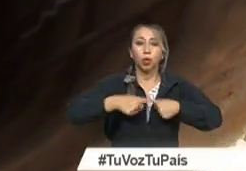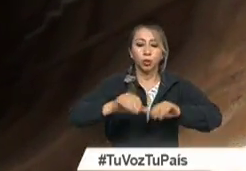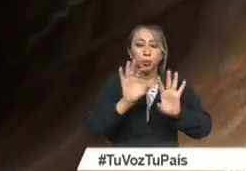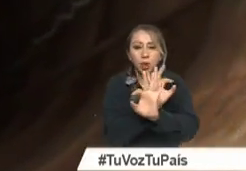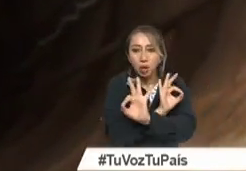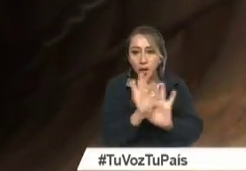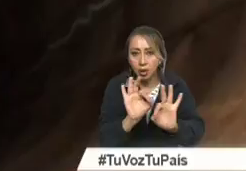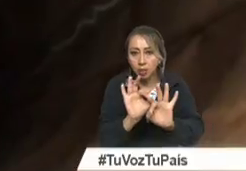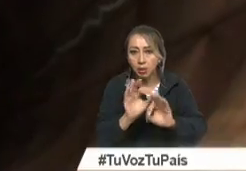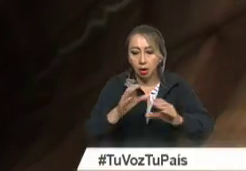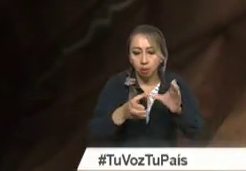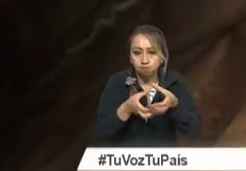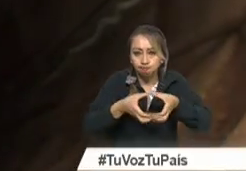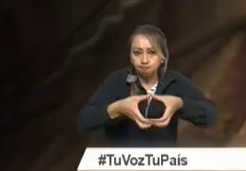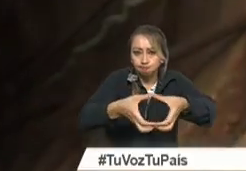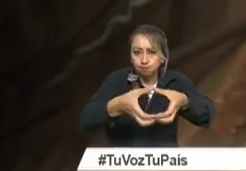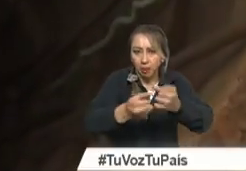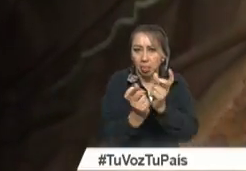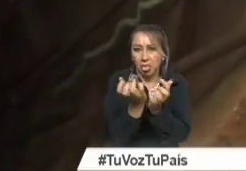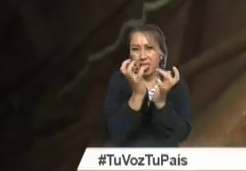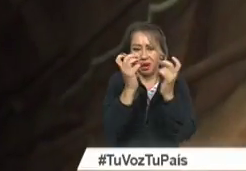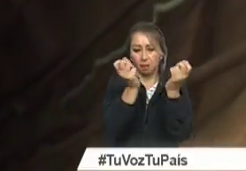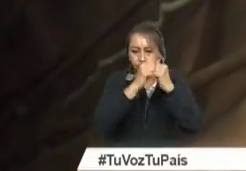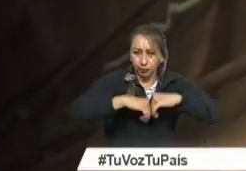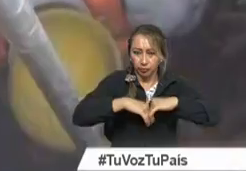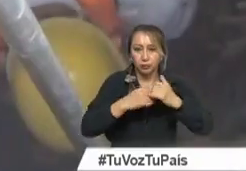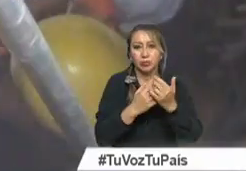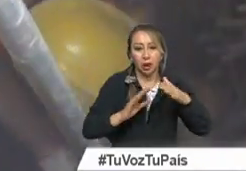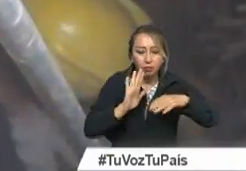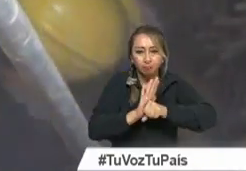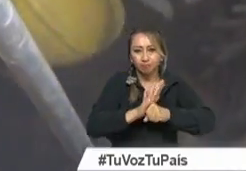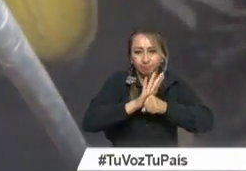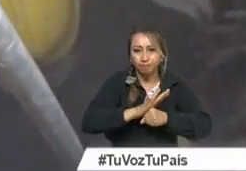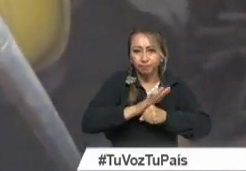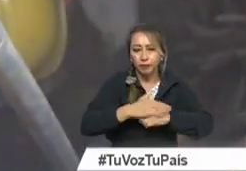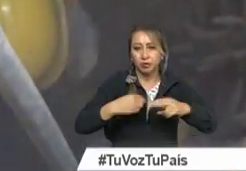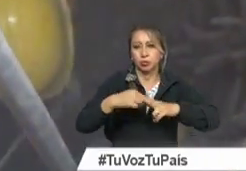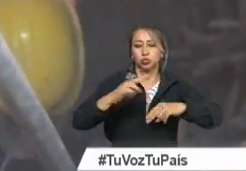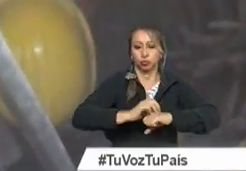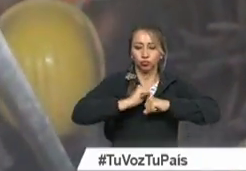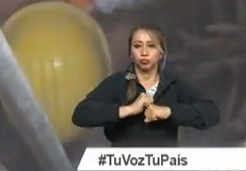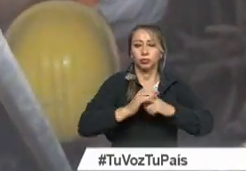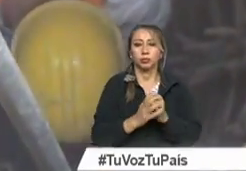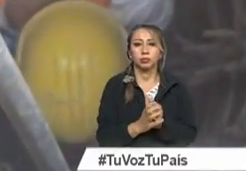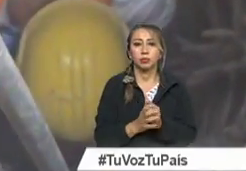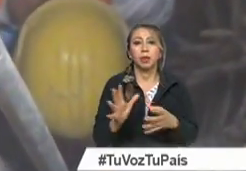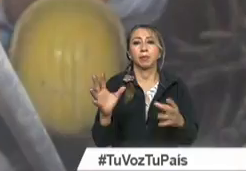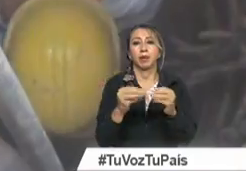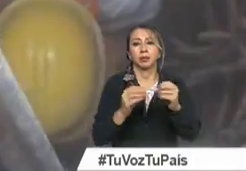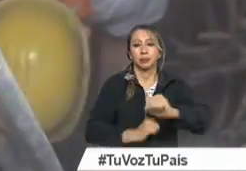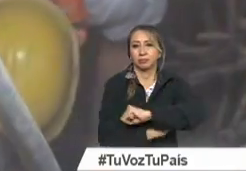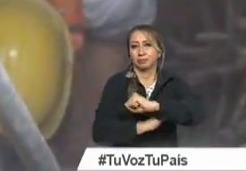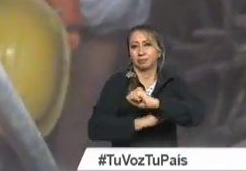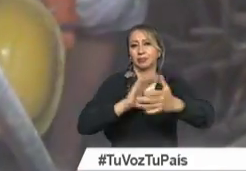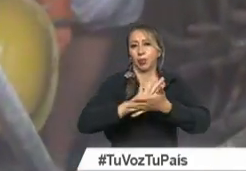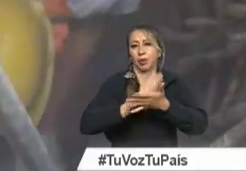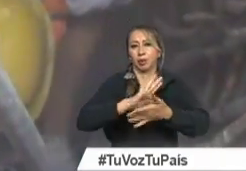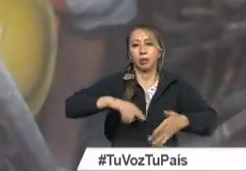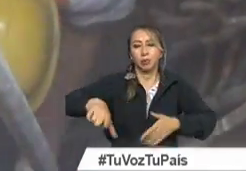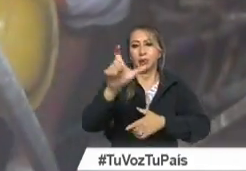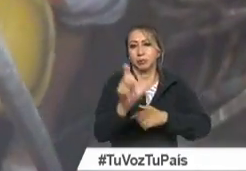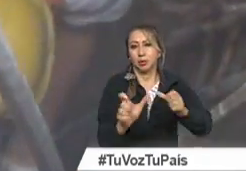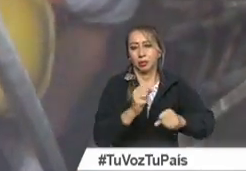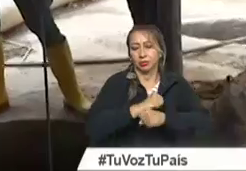limpieza del cono formado por el colapso para construir el tapón de hormigón en ese lugar brindando seguridad y tranquilidad a la